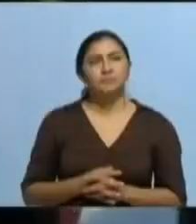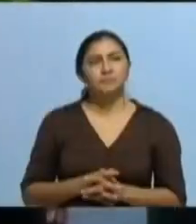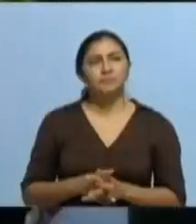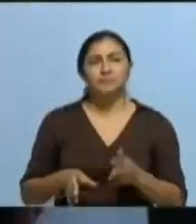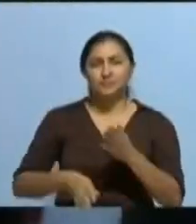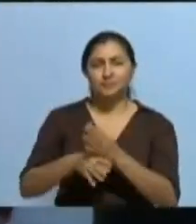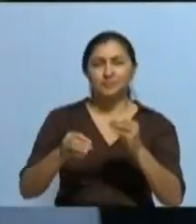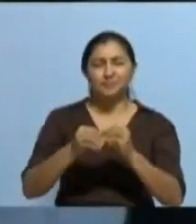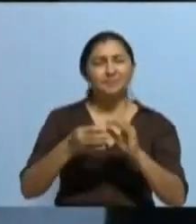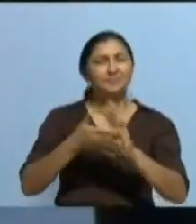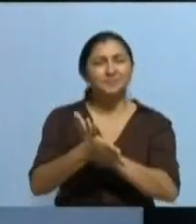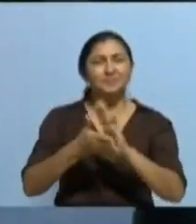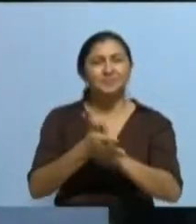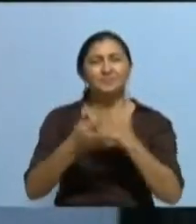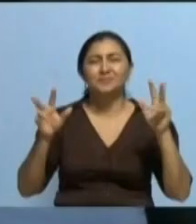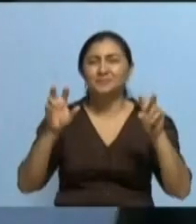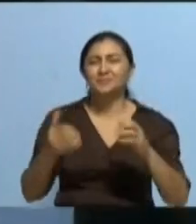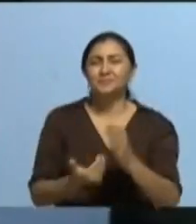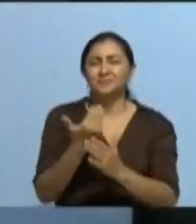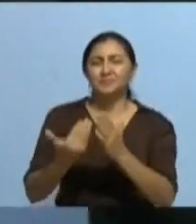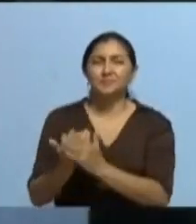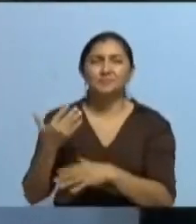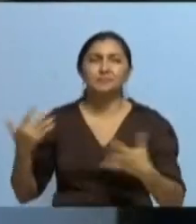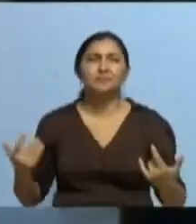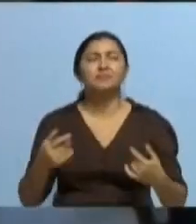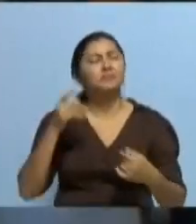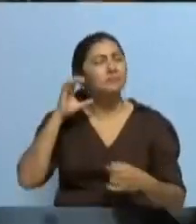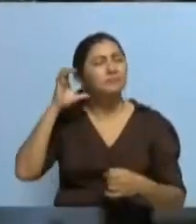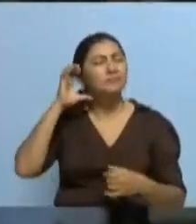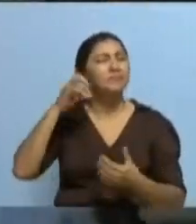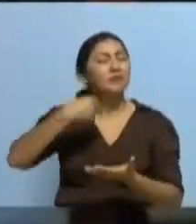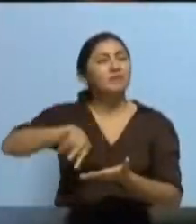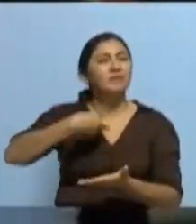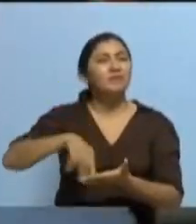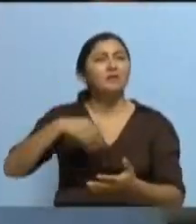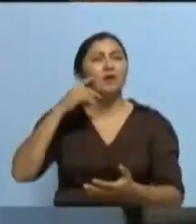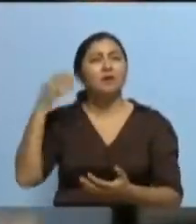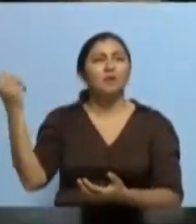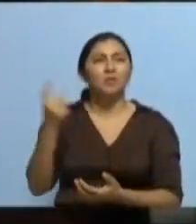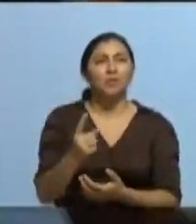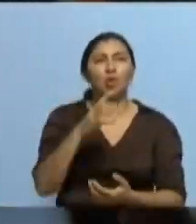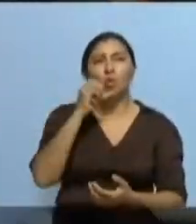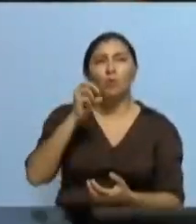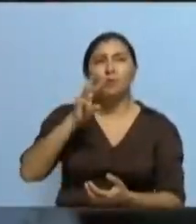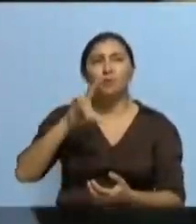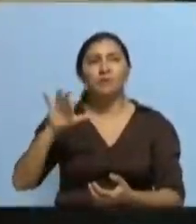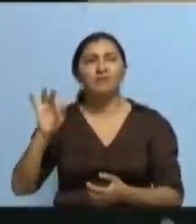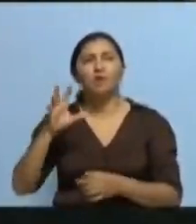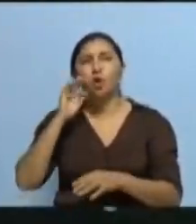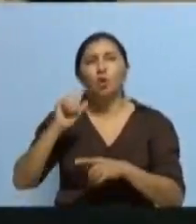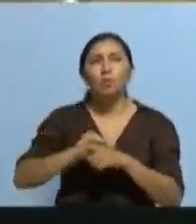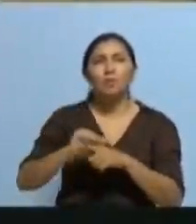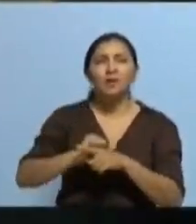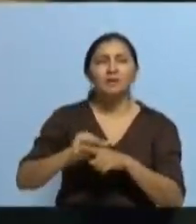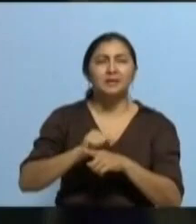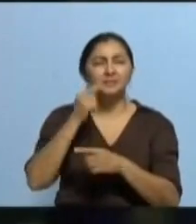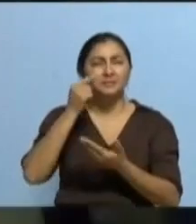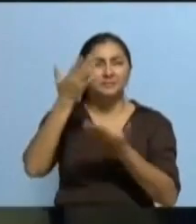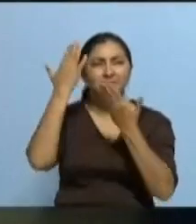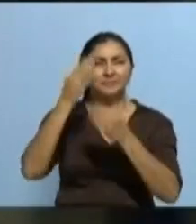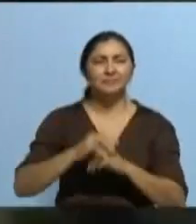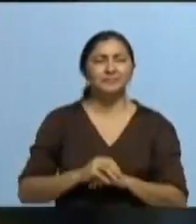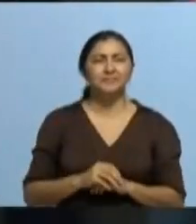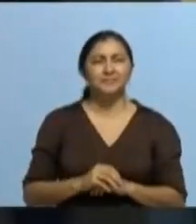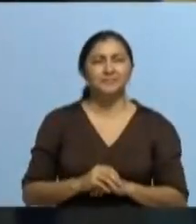Seguimos con mucho más aquí en Tendencia. Estamos al ritmo de Pripra. Por aquí está Will Fiorillo enseñando cómo se baila. Mira, tas, tas,